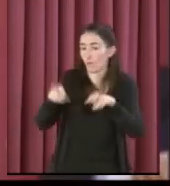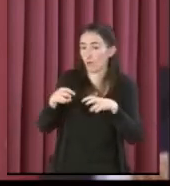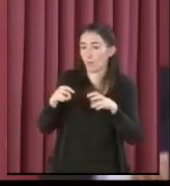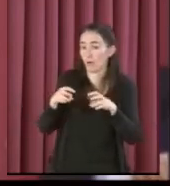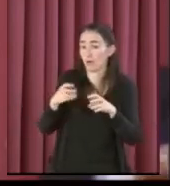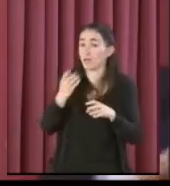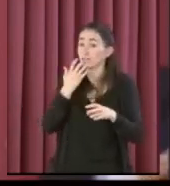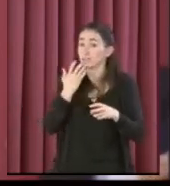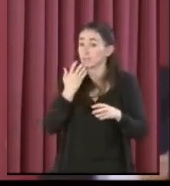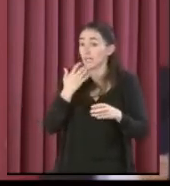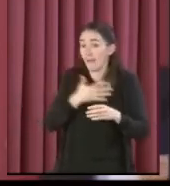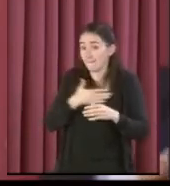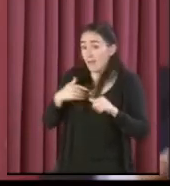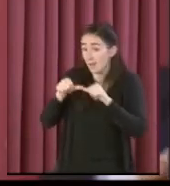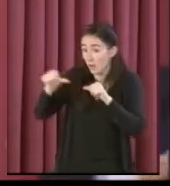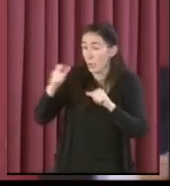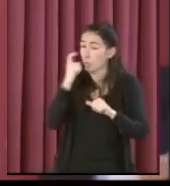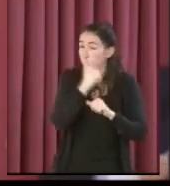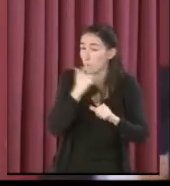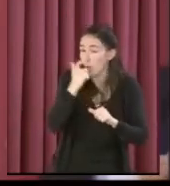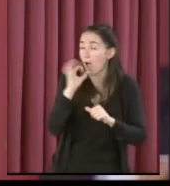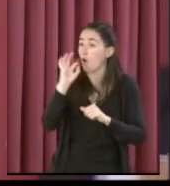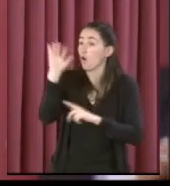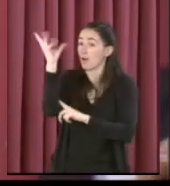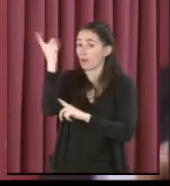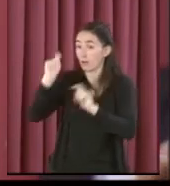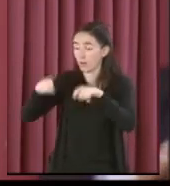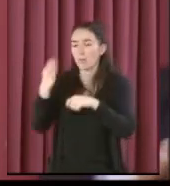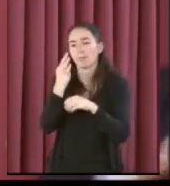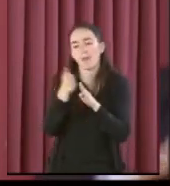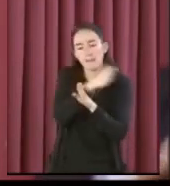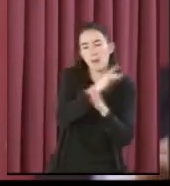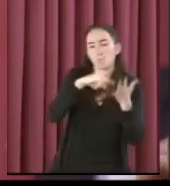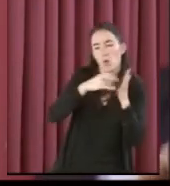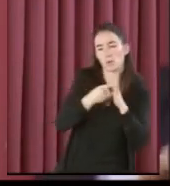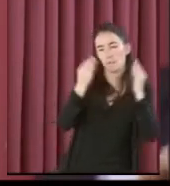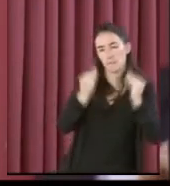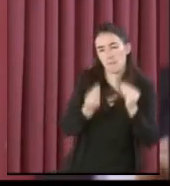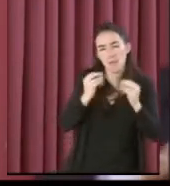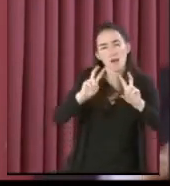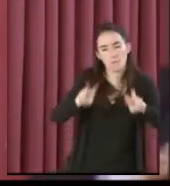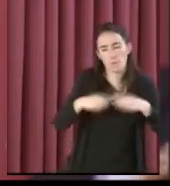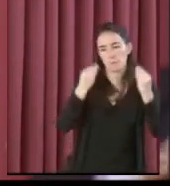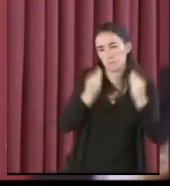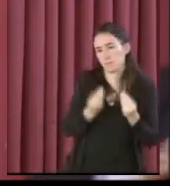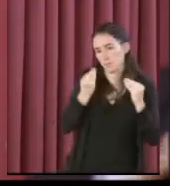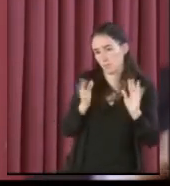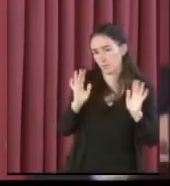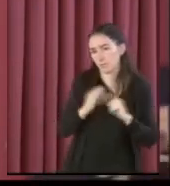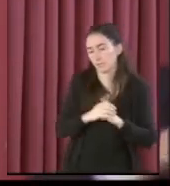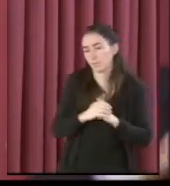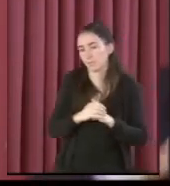el acierto en las reformas y de ellas la sostenibilidad de nuestro estado de bienestar. Y demográficamente hablando,